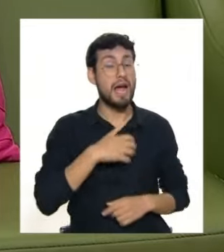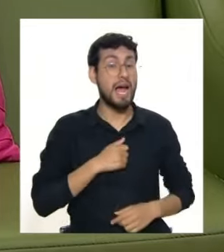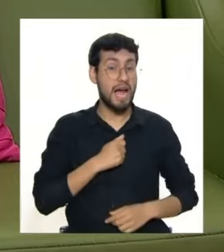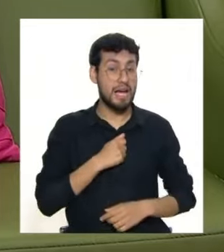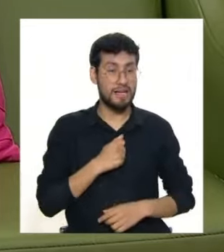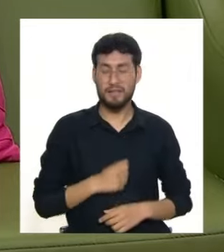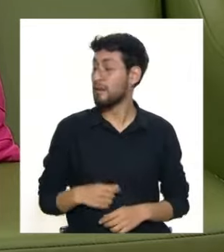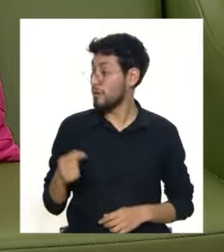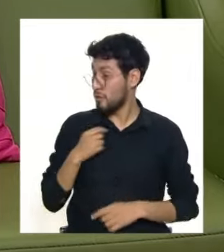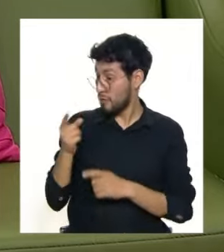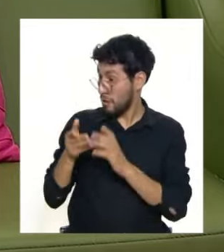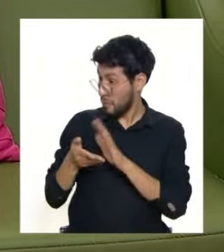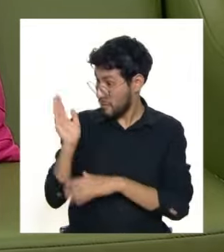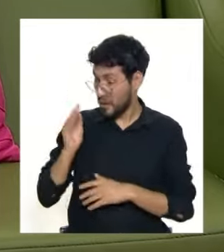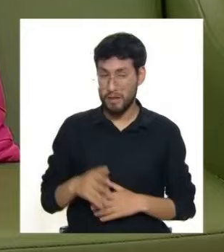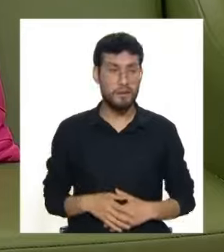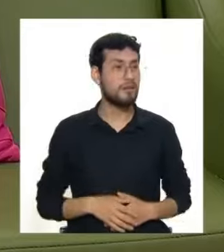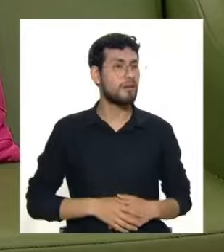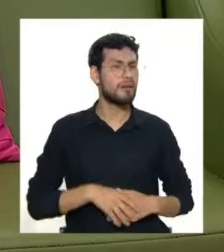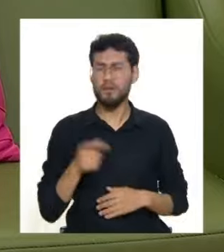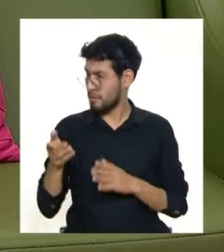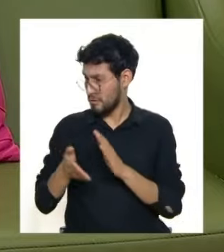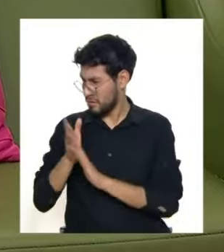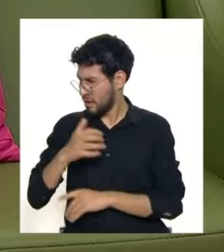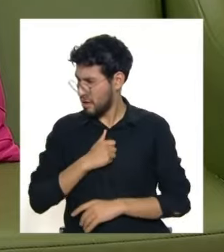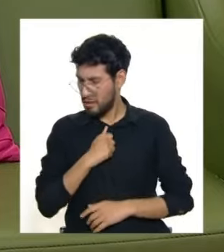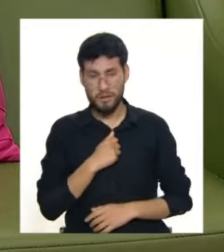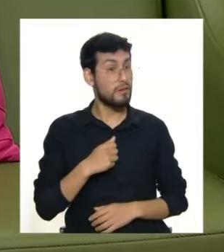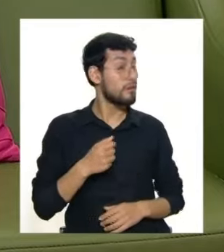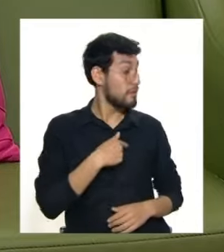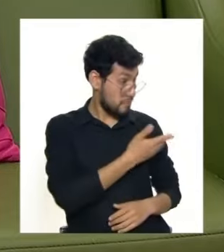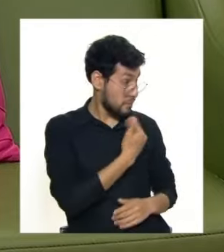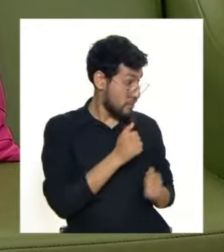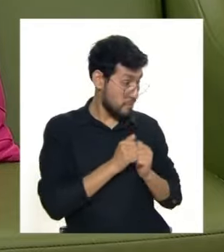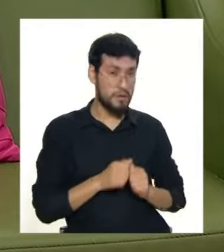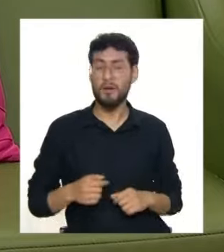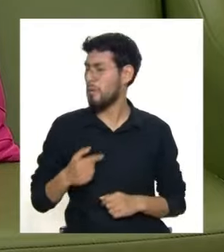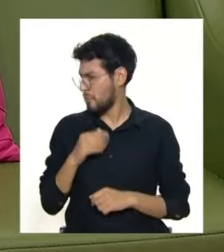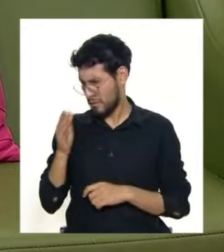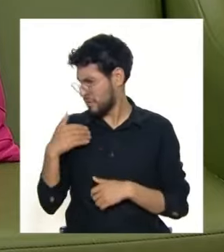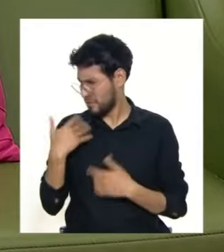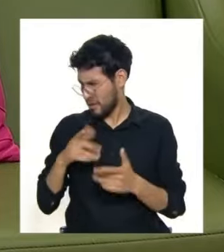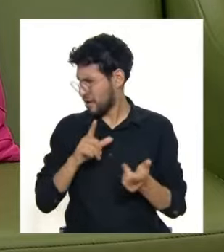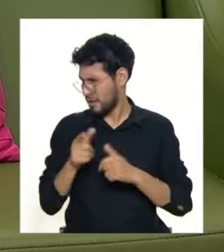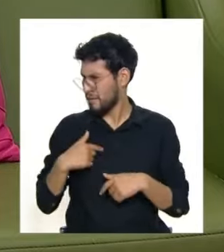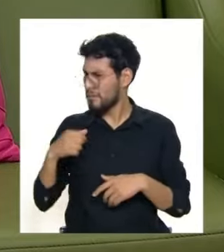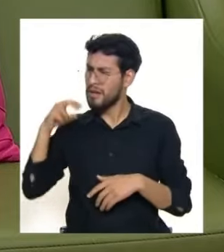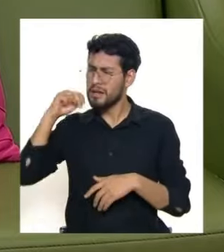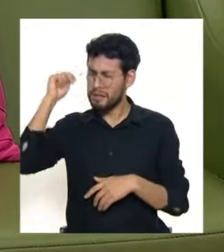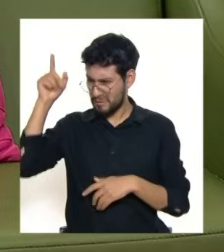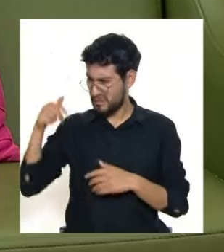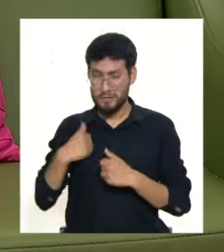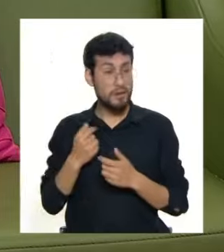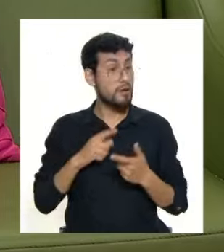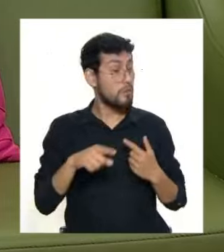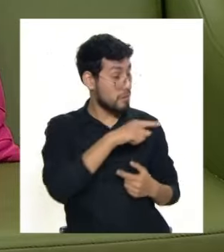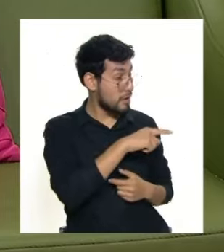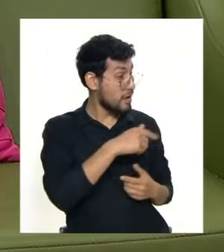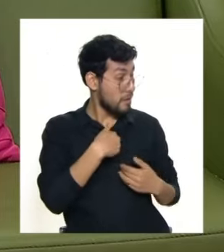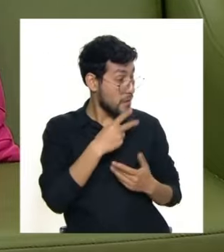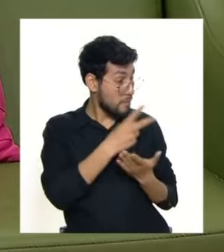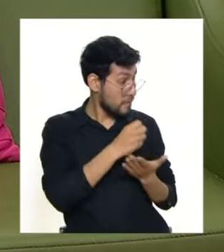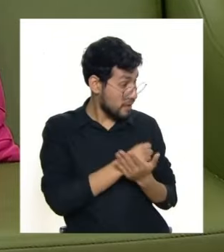sí, me he enterado que te vas. Sí, wow. Sí. Te vas a Canadá. Te va conmigo. Yo ya iría, ya está mi nieta en Canadá y vive ella. Pero tú tienes, oye, ¿tú